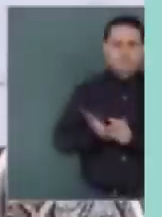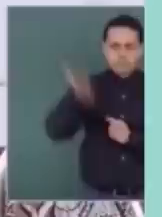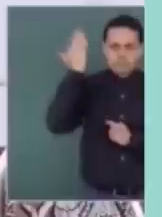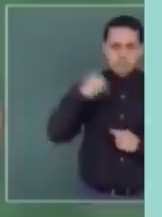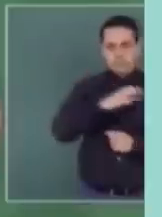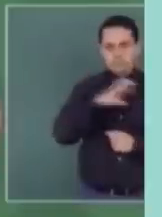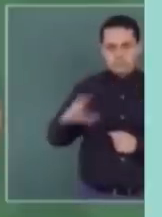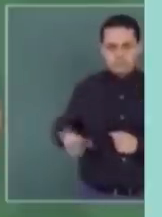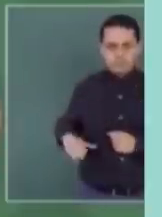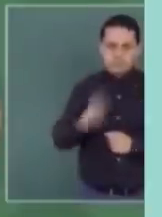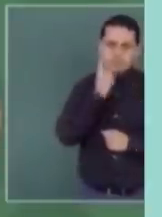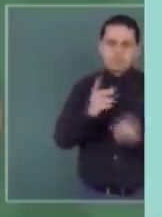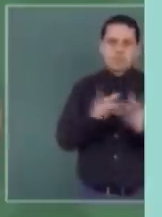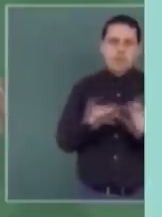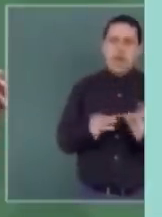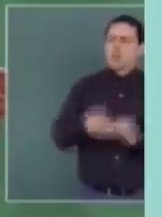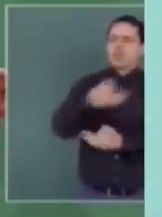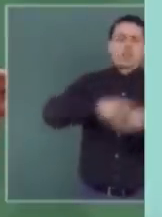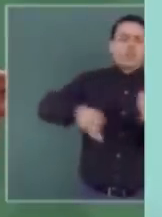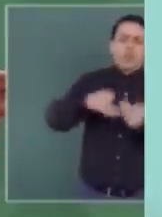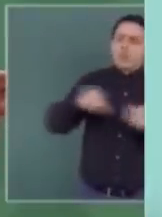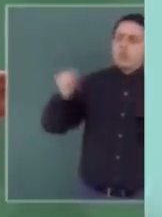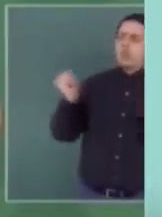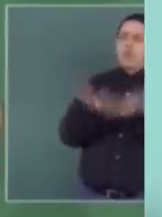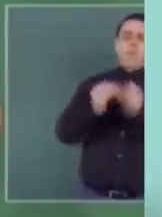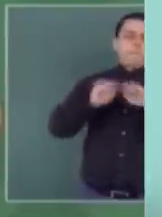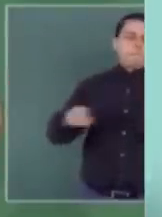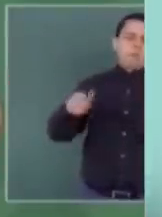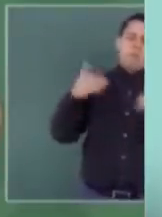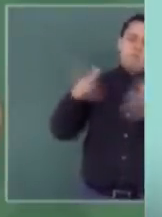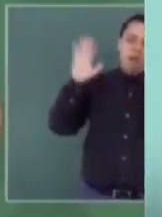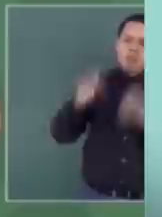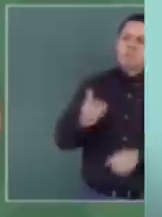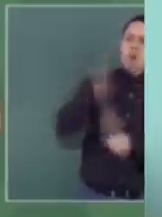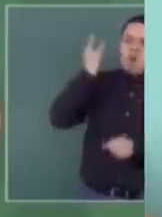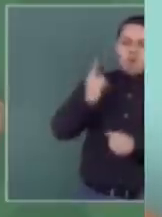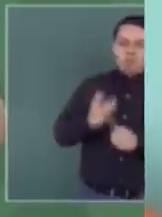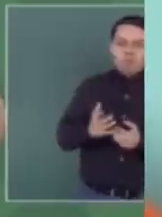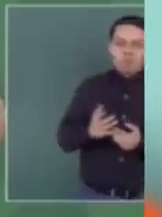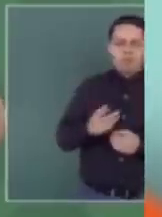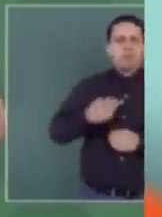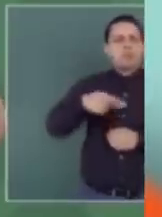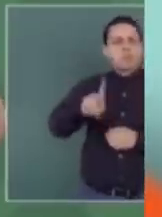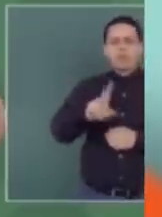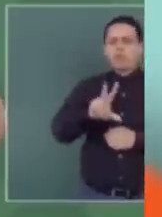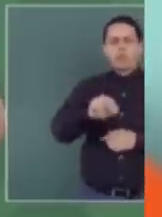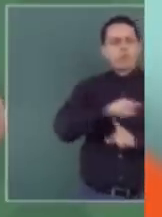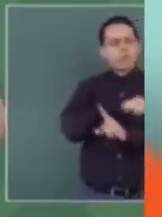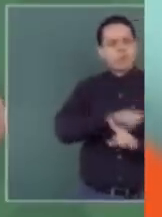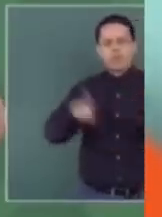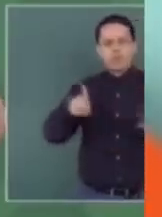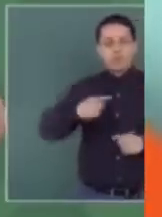campañas todos son lo mismo, todos son iguales. Pero no es así,